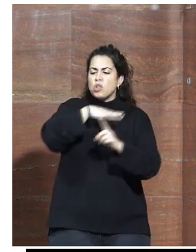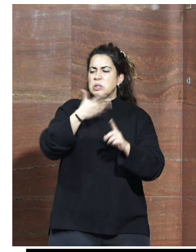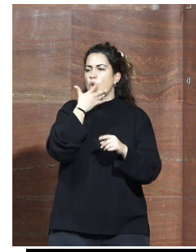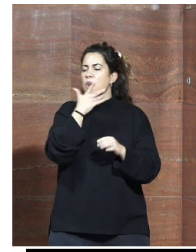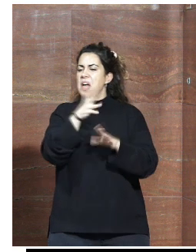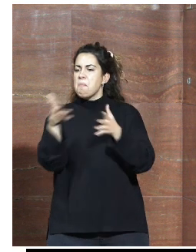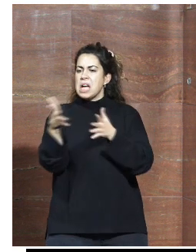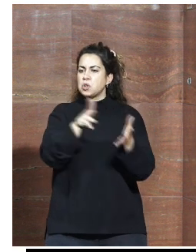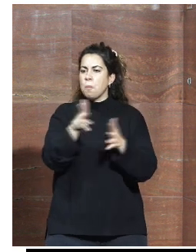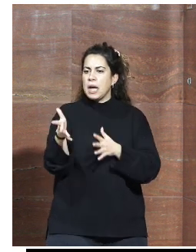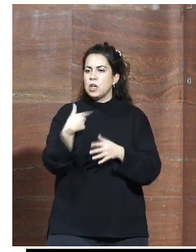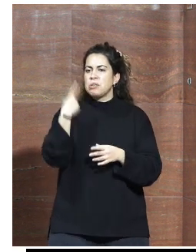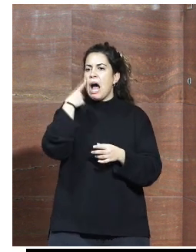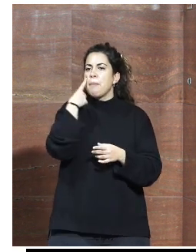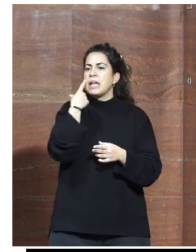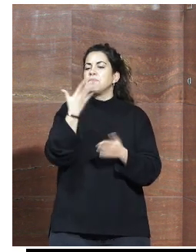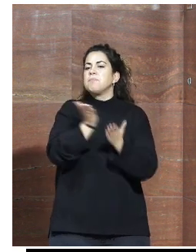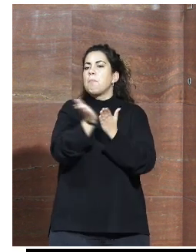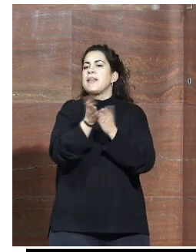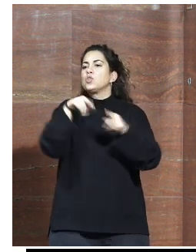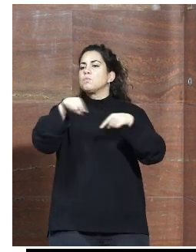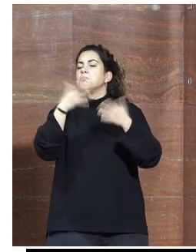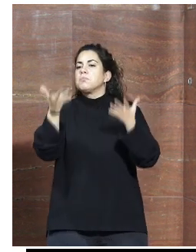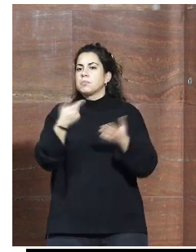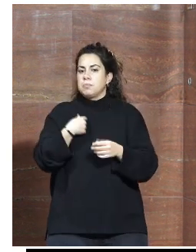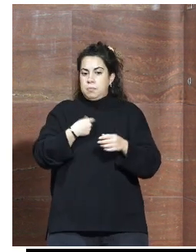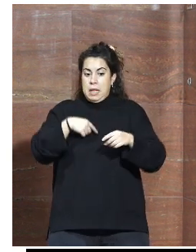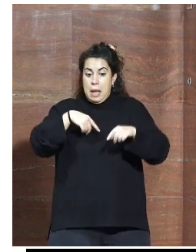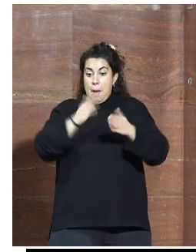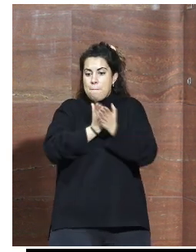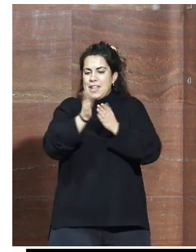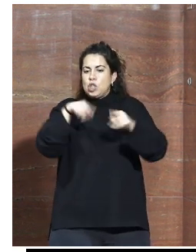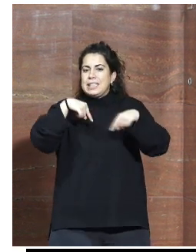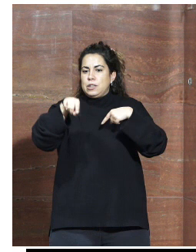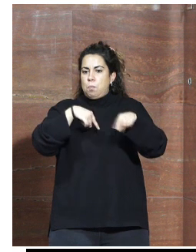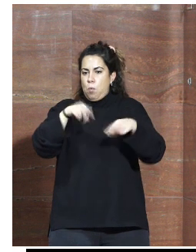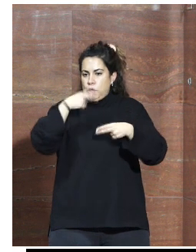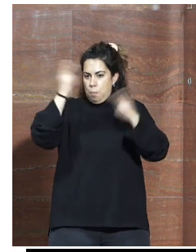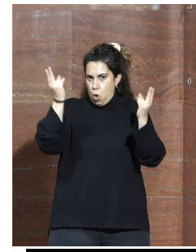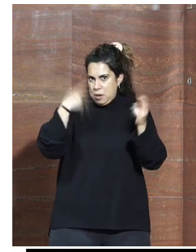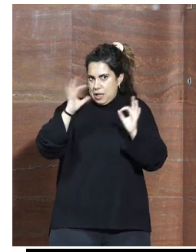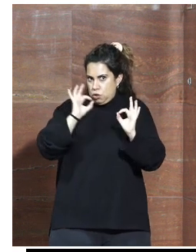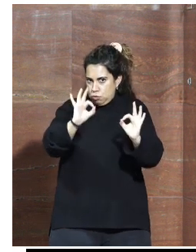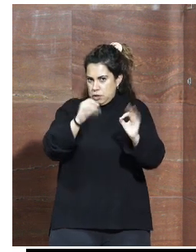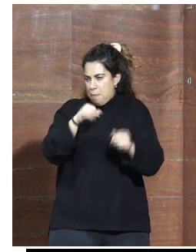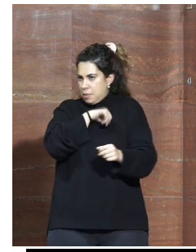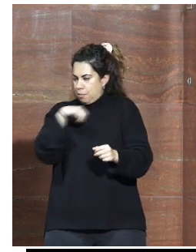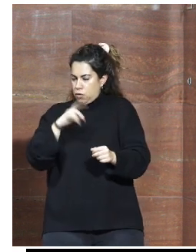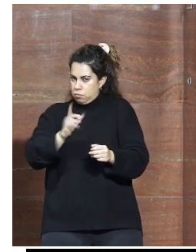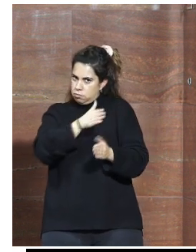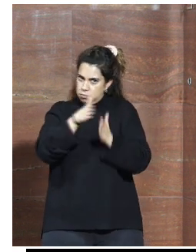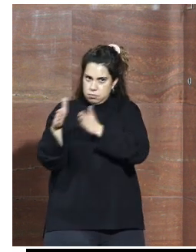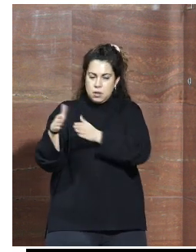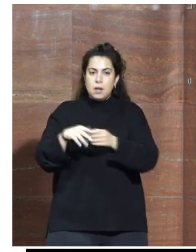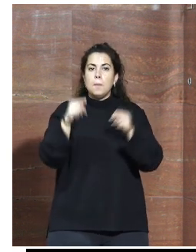decir, bueno, a ver, ¿qué es lo que hay? Bueno, vamos a hablar de medios de transporte público, no de medios de transporte privado, sino público. Vamos a